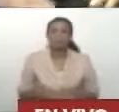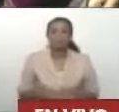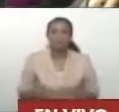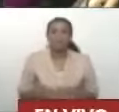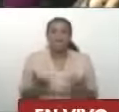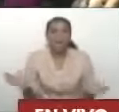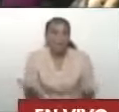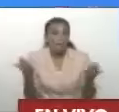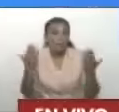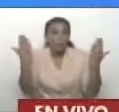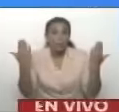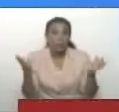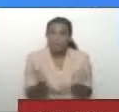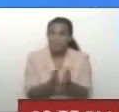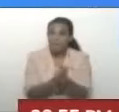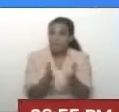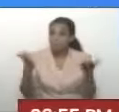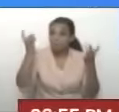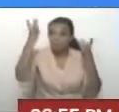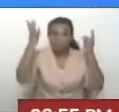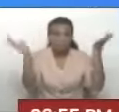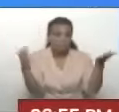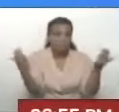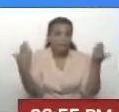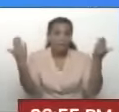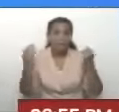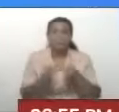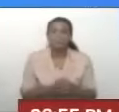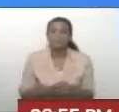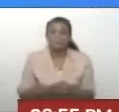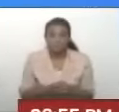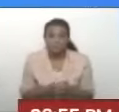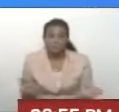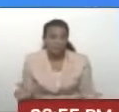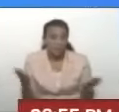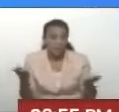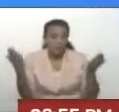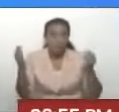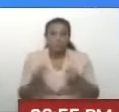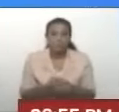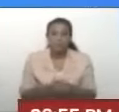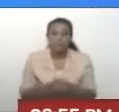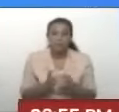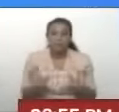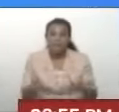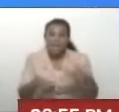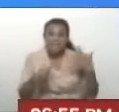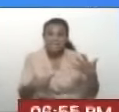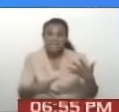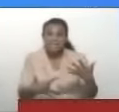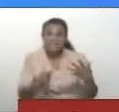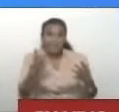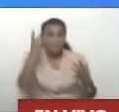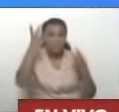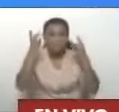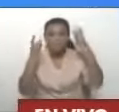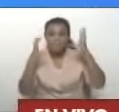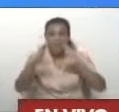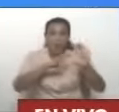Vamos a impulsar el alboroto creativo. ¿Ah? Y para impulsar el alboroto